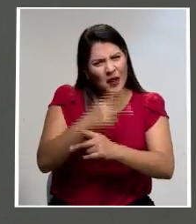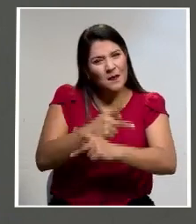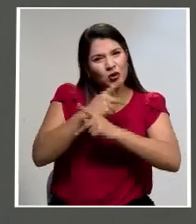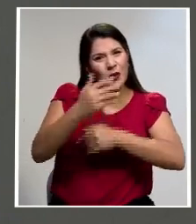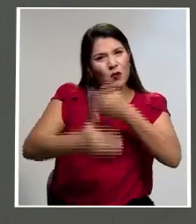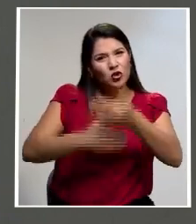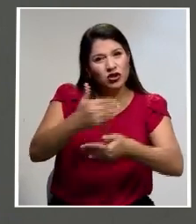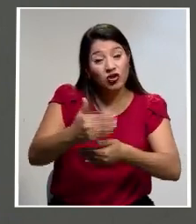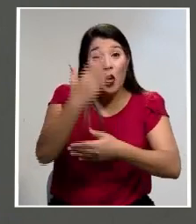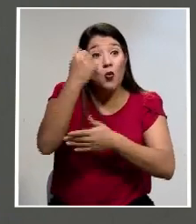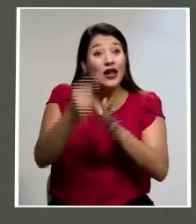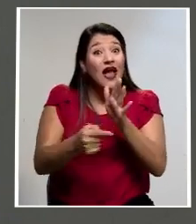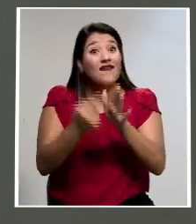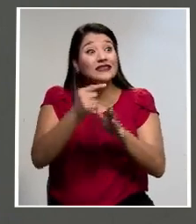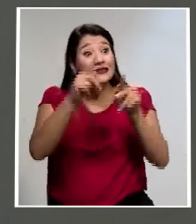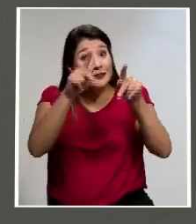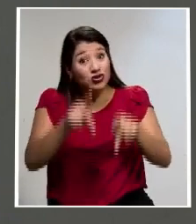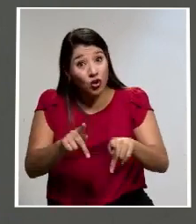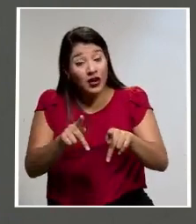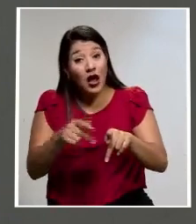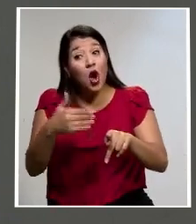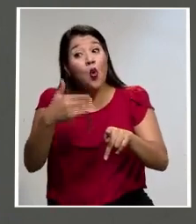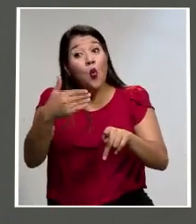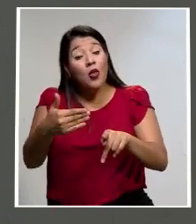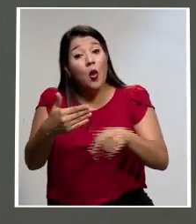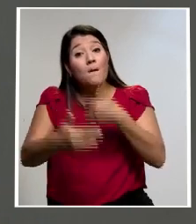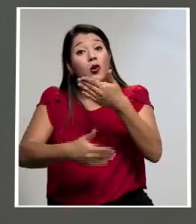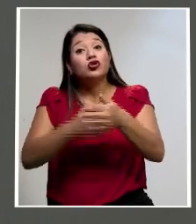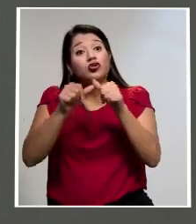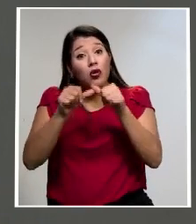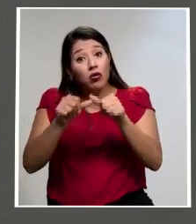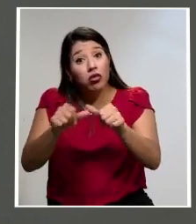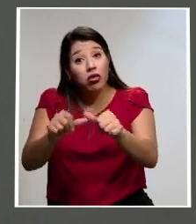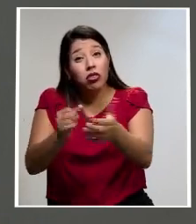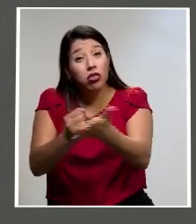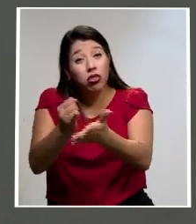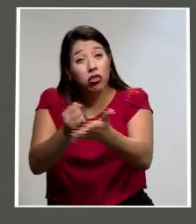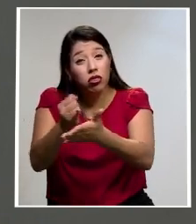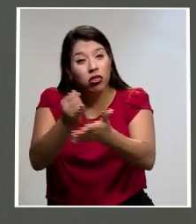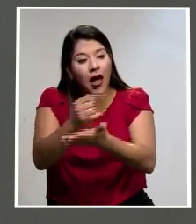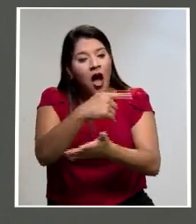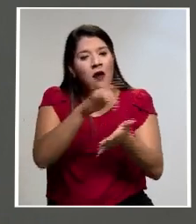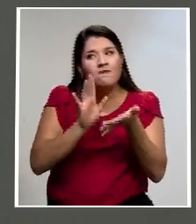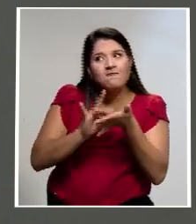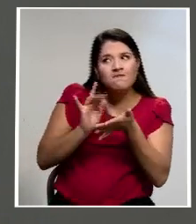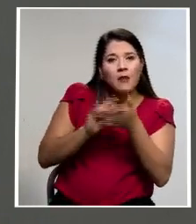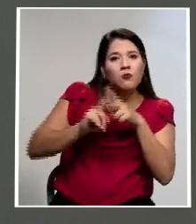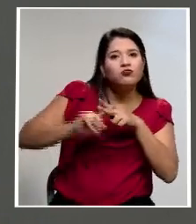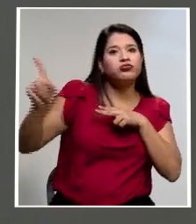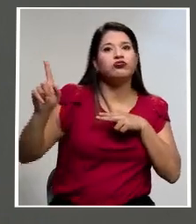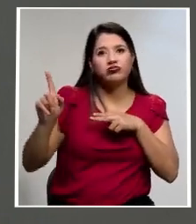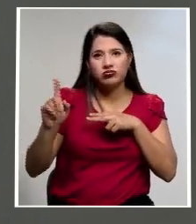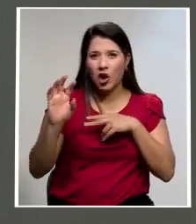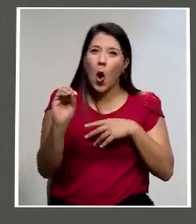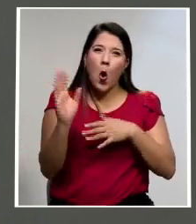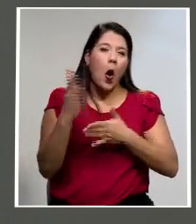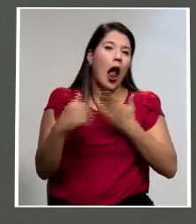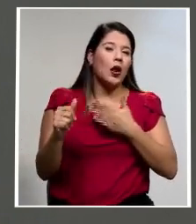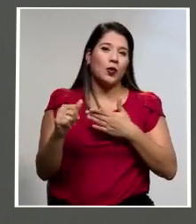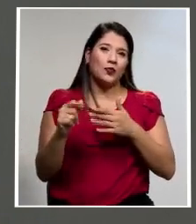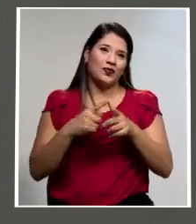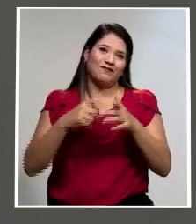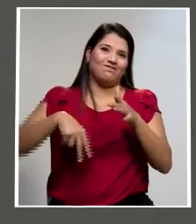dado con medidas sustitutivas de acuerdo con los argumentos que brindara oportunamente la defensa técnica y los argumentos